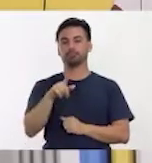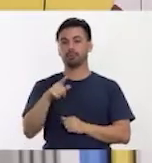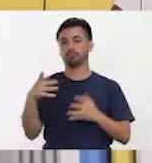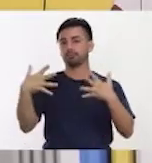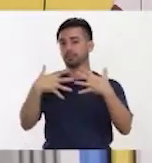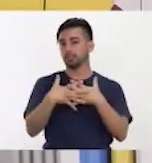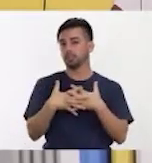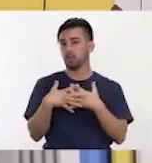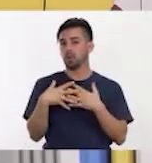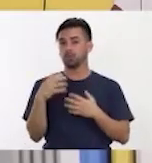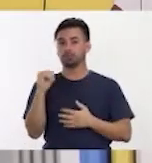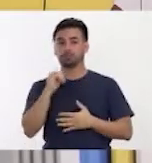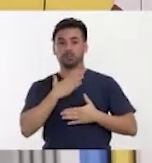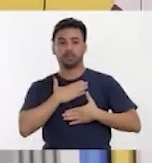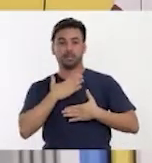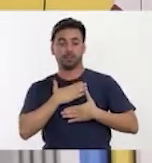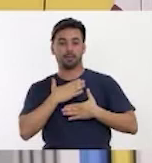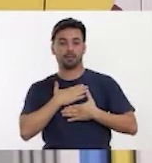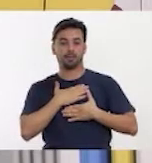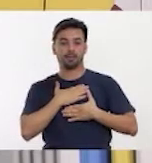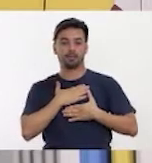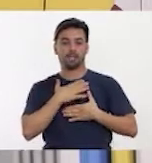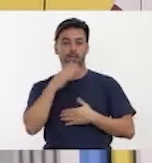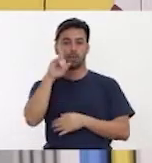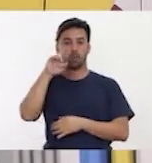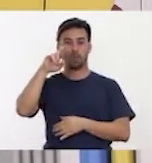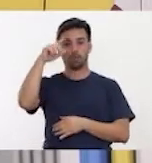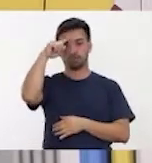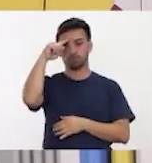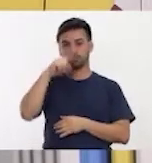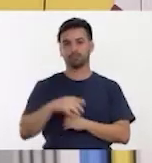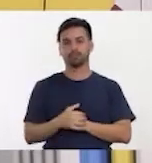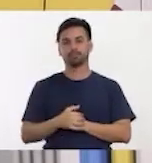las relaciones de dependencia con la Unión Soviética,